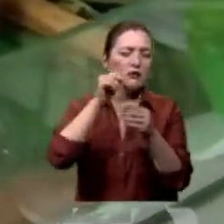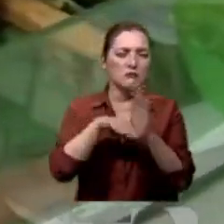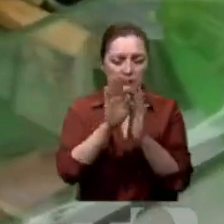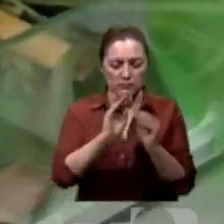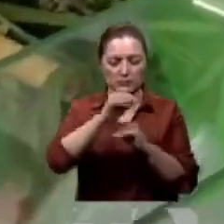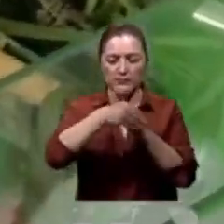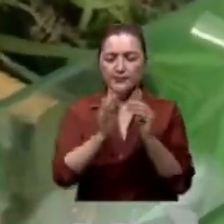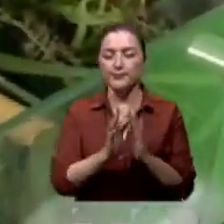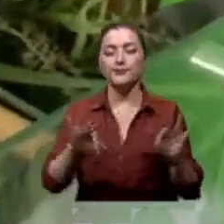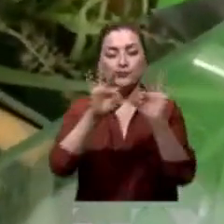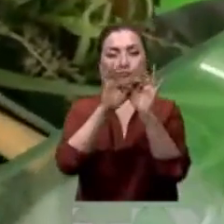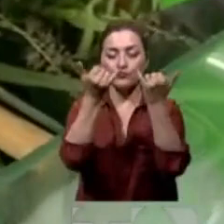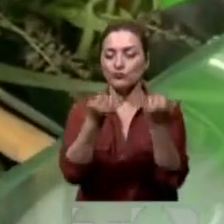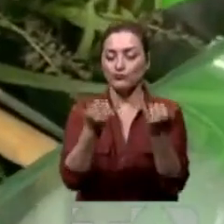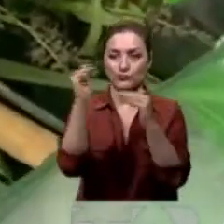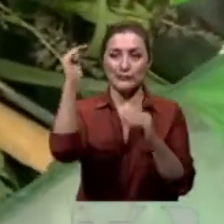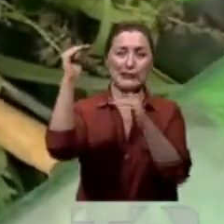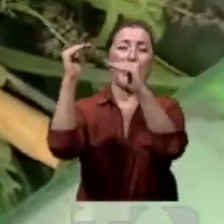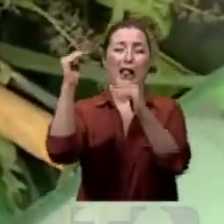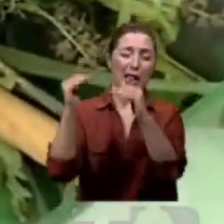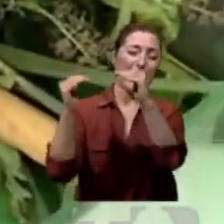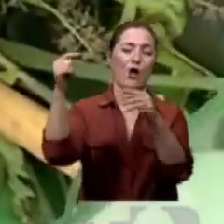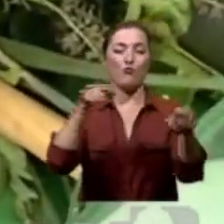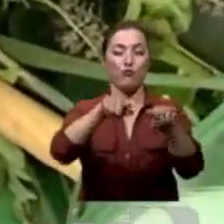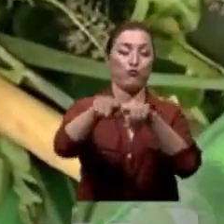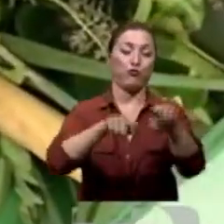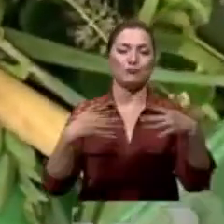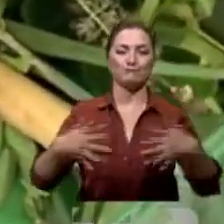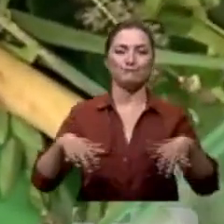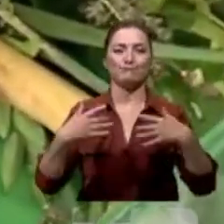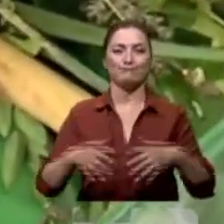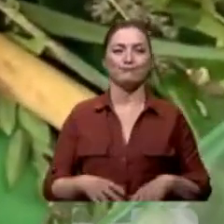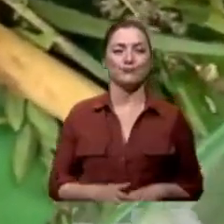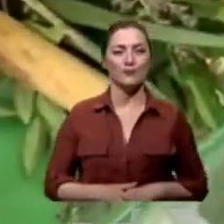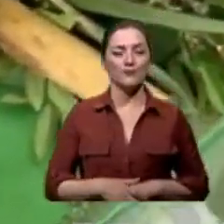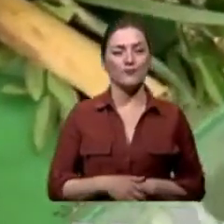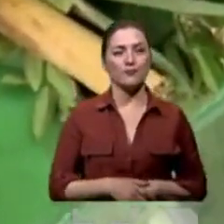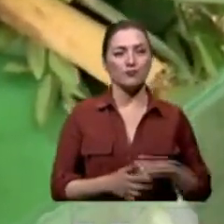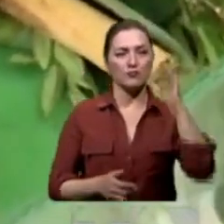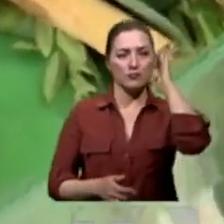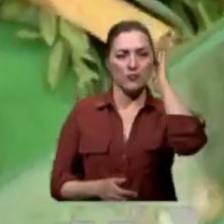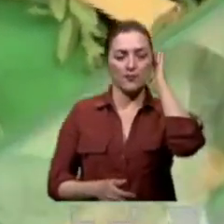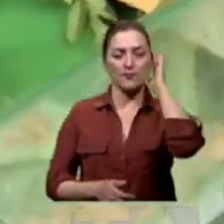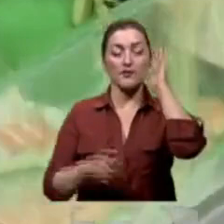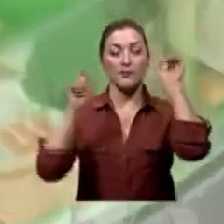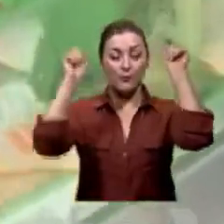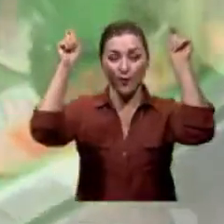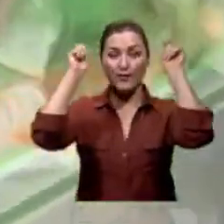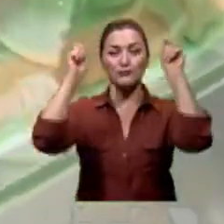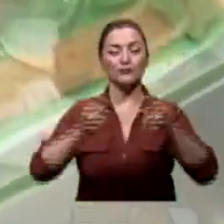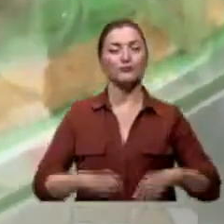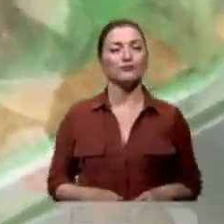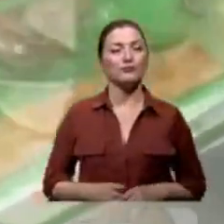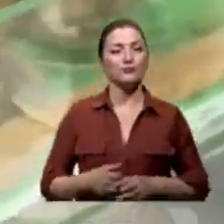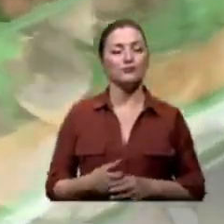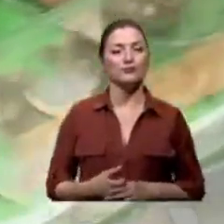Así que vamos a ver, porque hasta ahora el nivel está muy alto, muy alto. ¡Súper, súper alto! ¡Esas barras del Marqués! ¡El